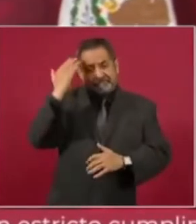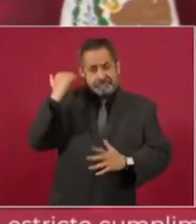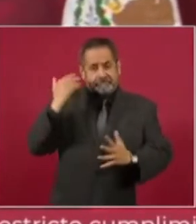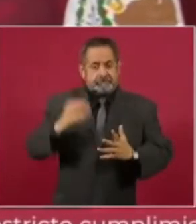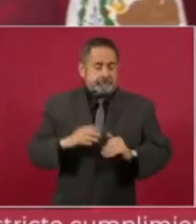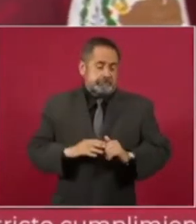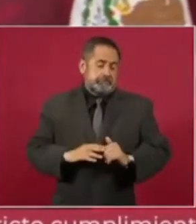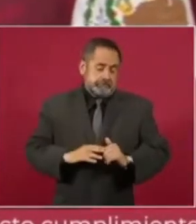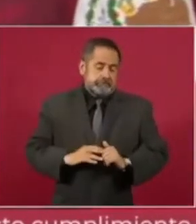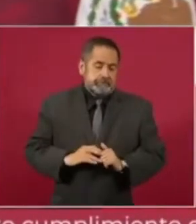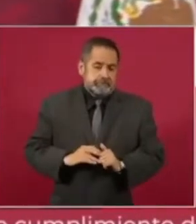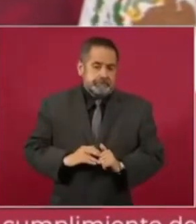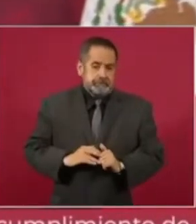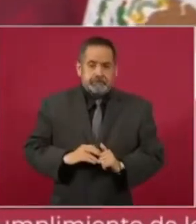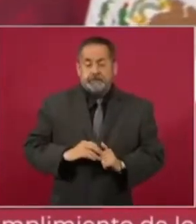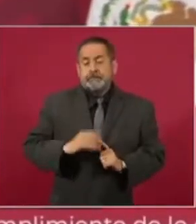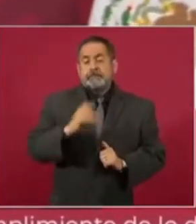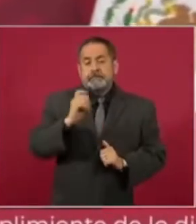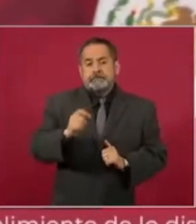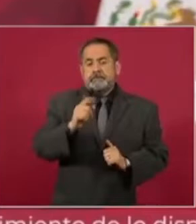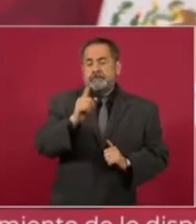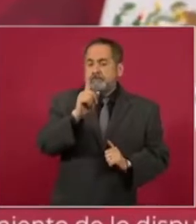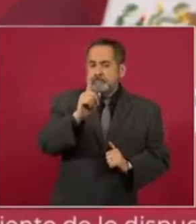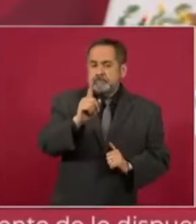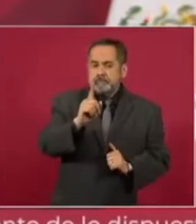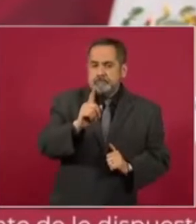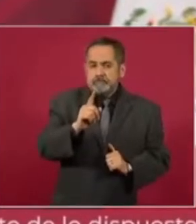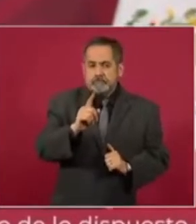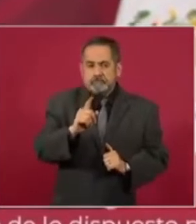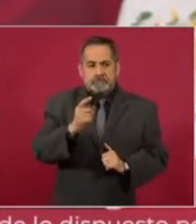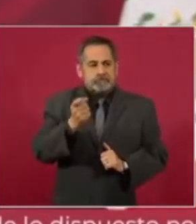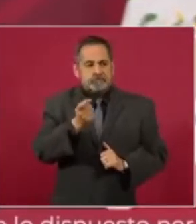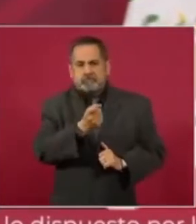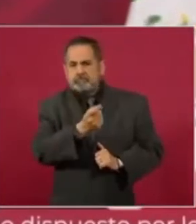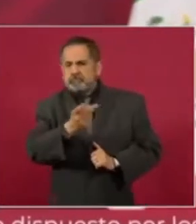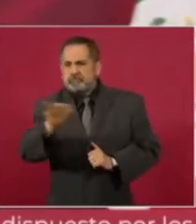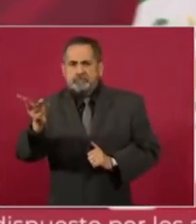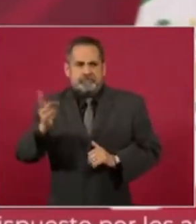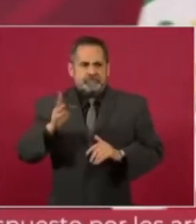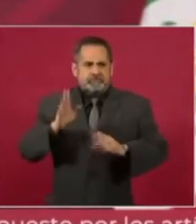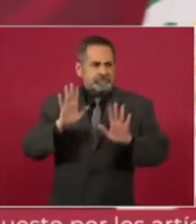olvidarnos de quienes se aplicaron a fondo,